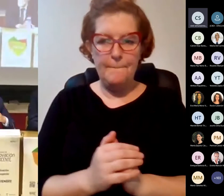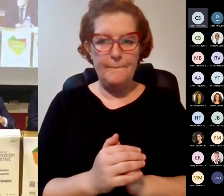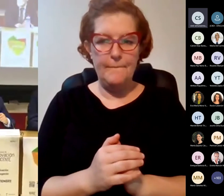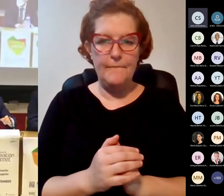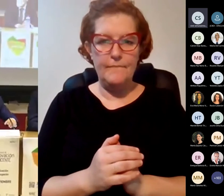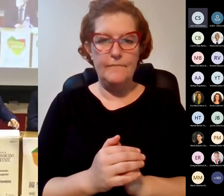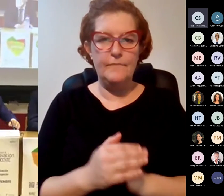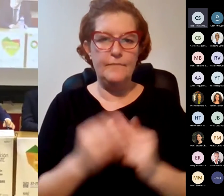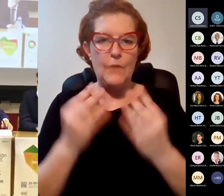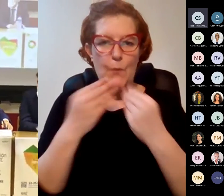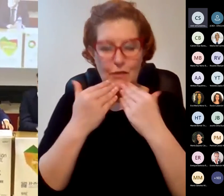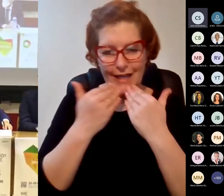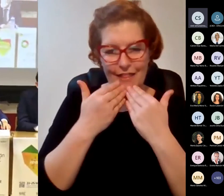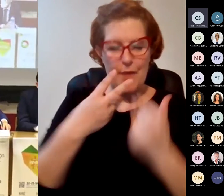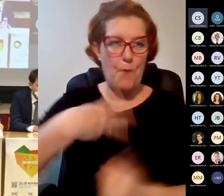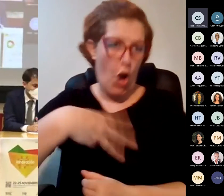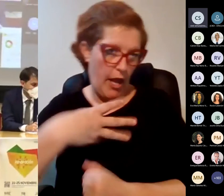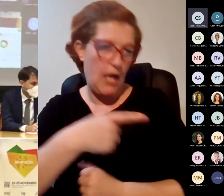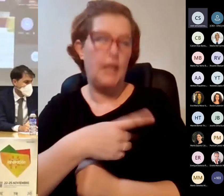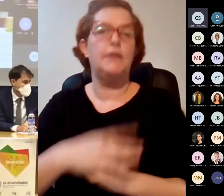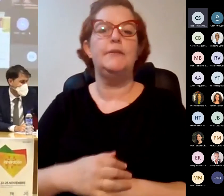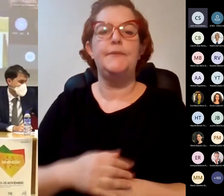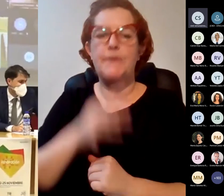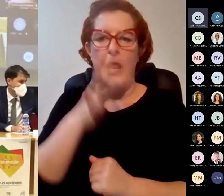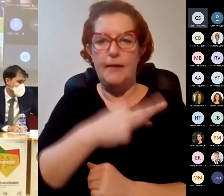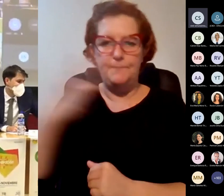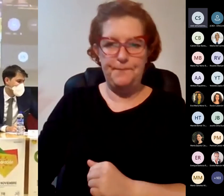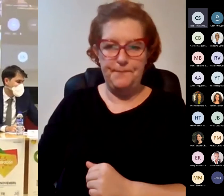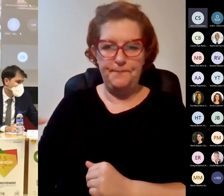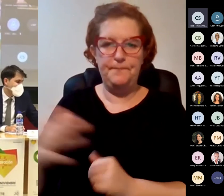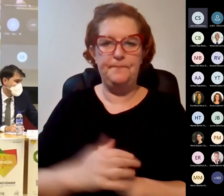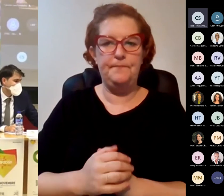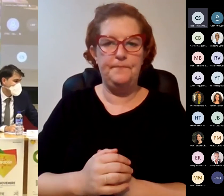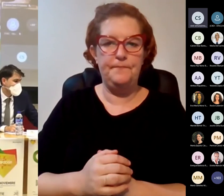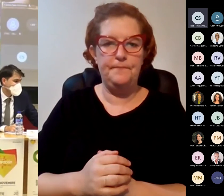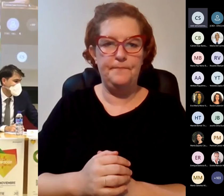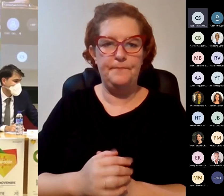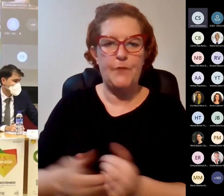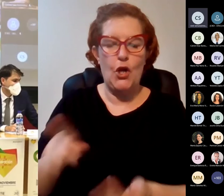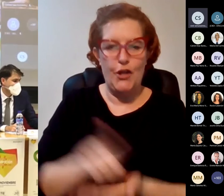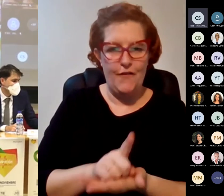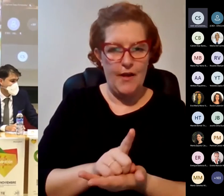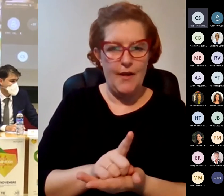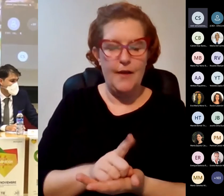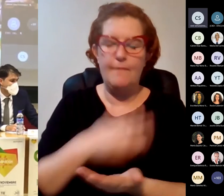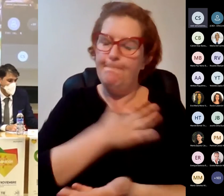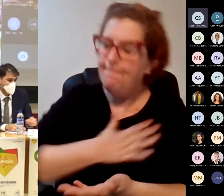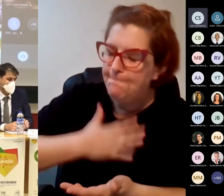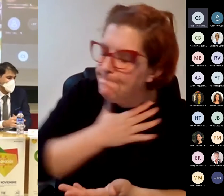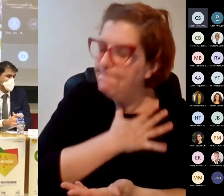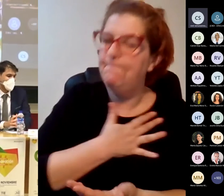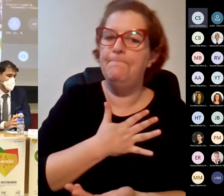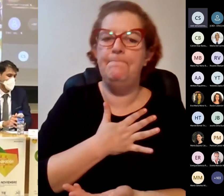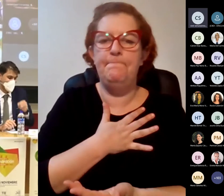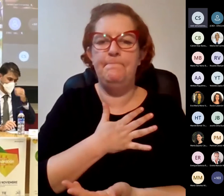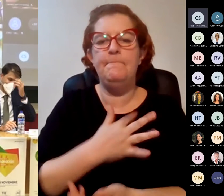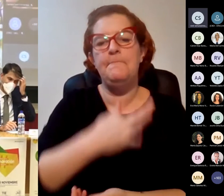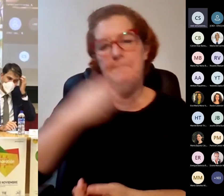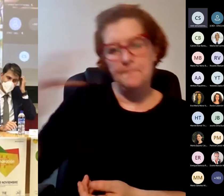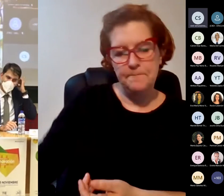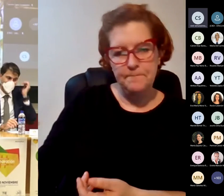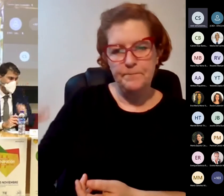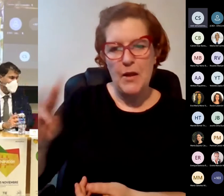muchas gracias mónica y a continuación de nuevo tengo el placer de cederle la palabra a